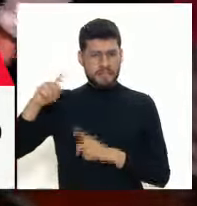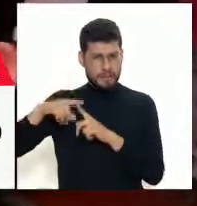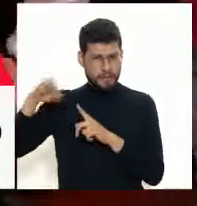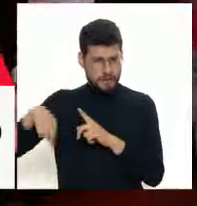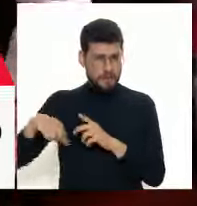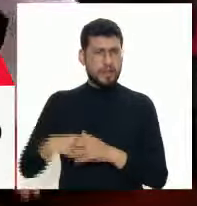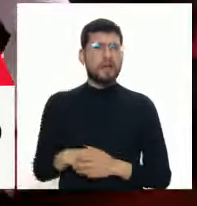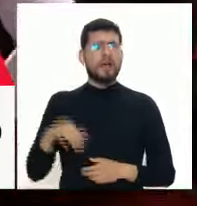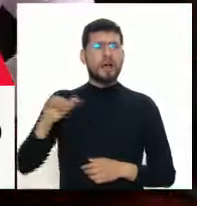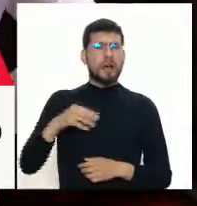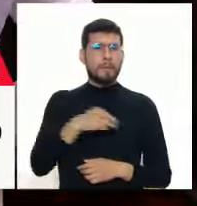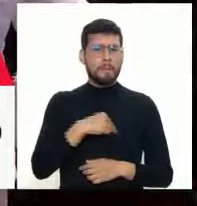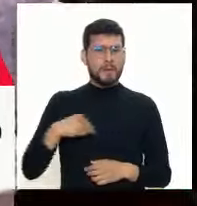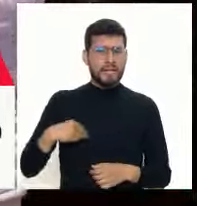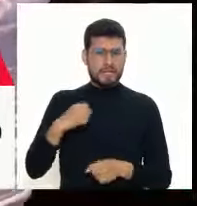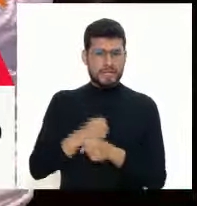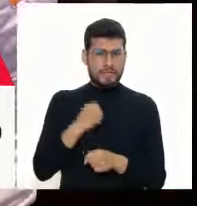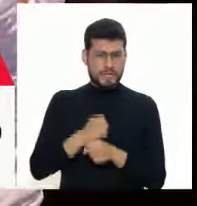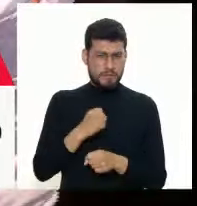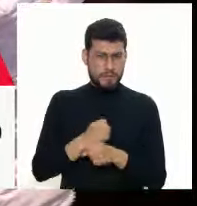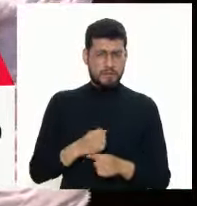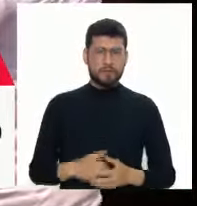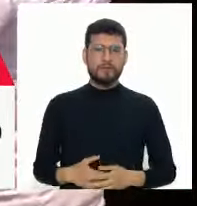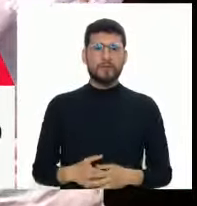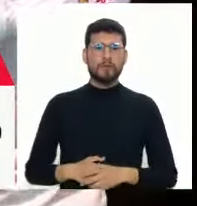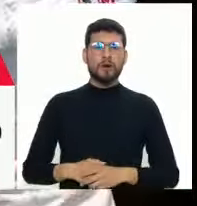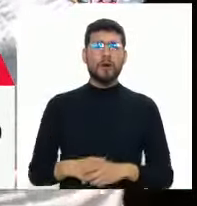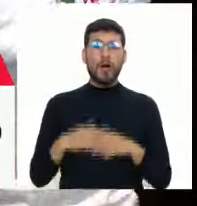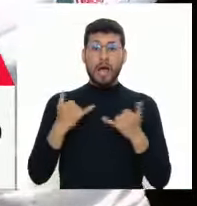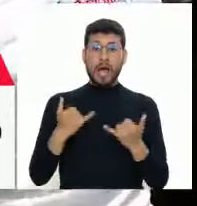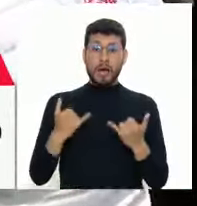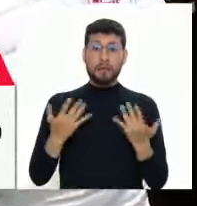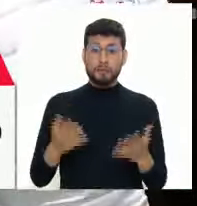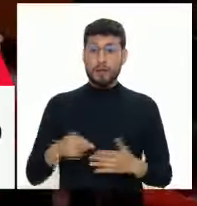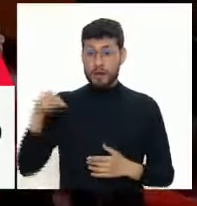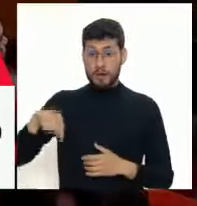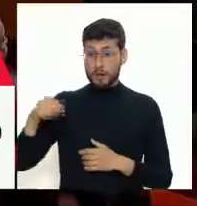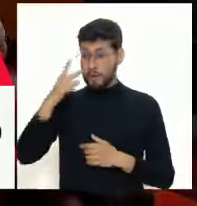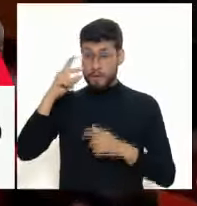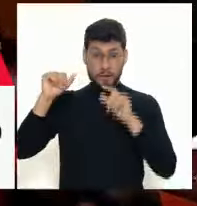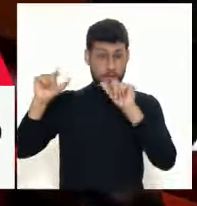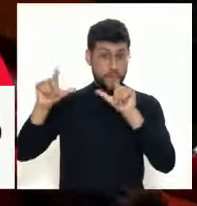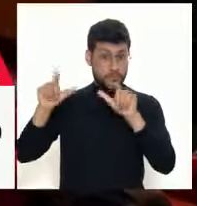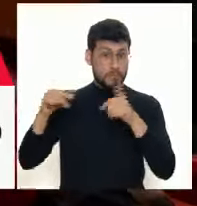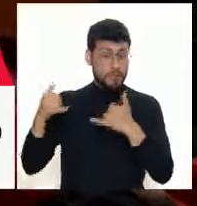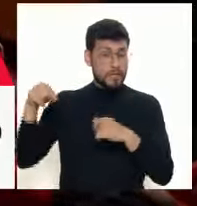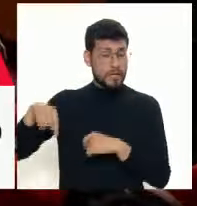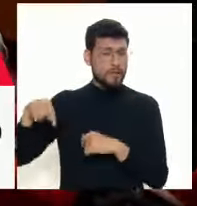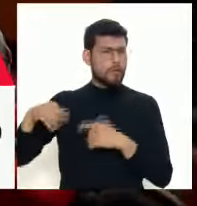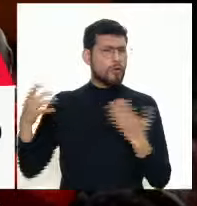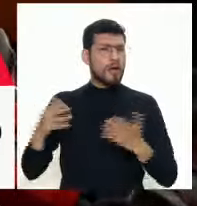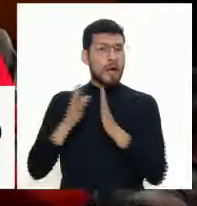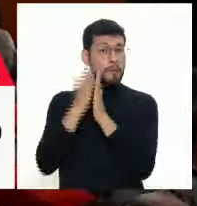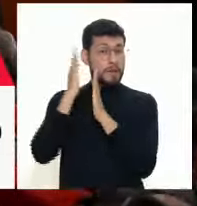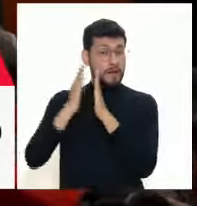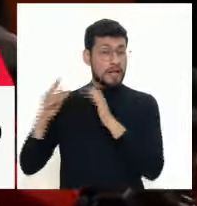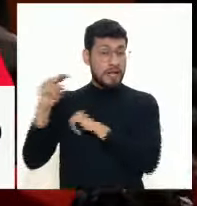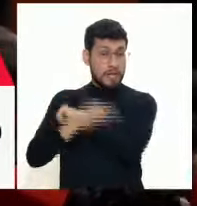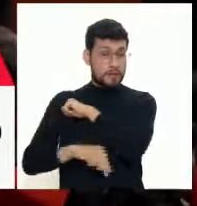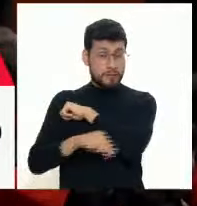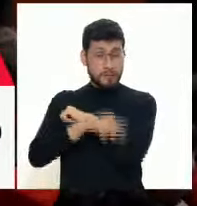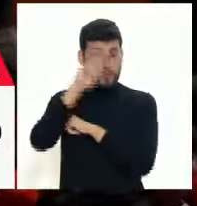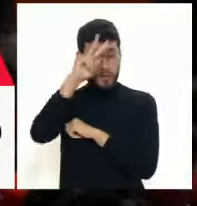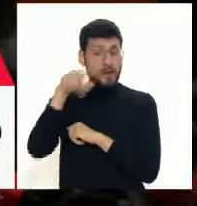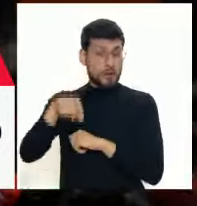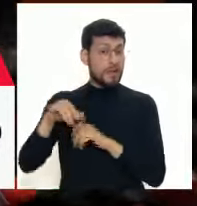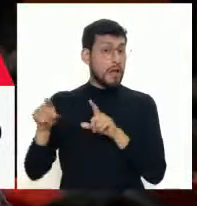IRTP, como del ministro de Trabajo. Nosotros con estas imágenes desde la Biblioteca Nacional del